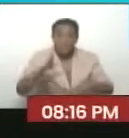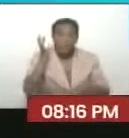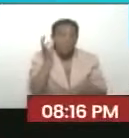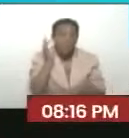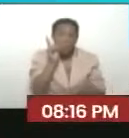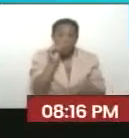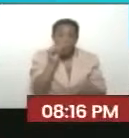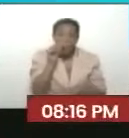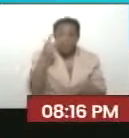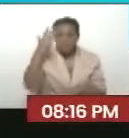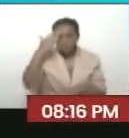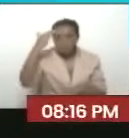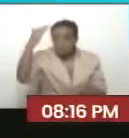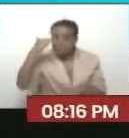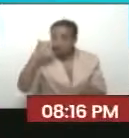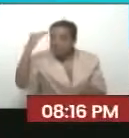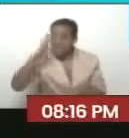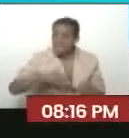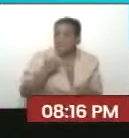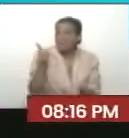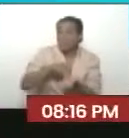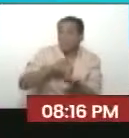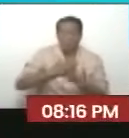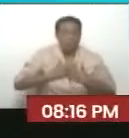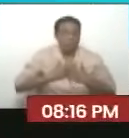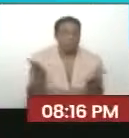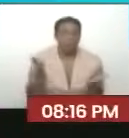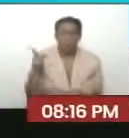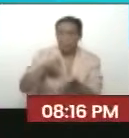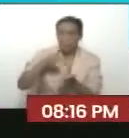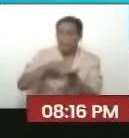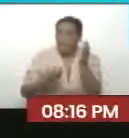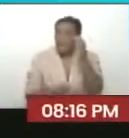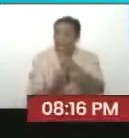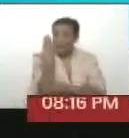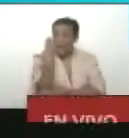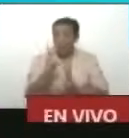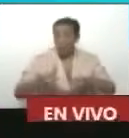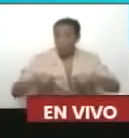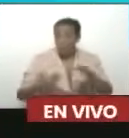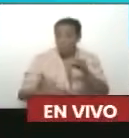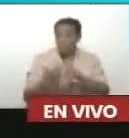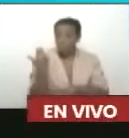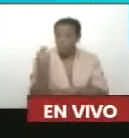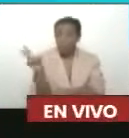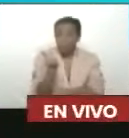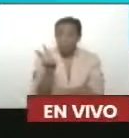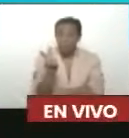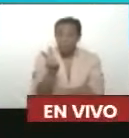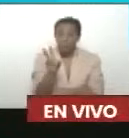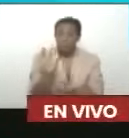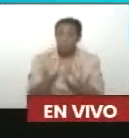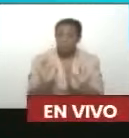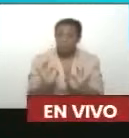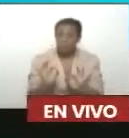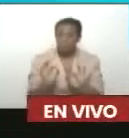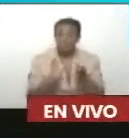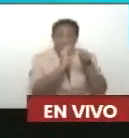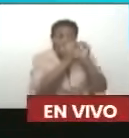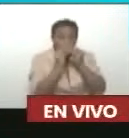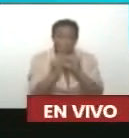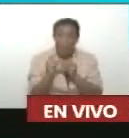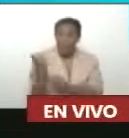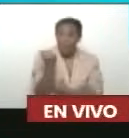venezolana que quiera participar en la construcción de la nueva época, en la recuperación